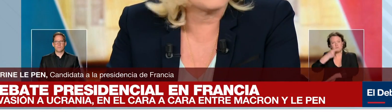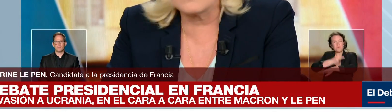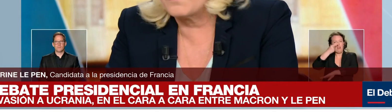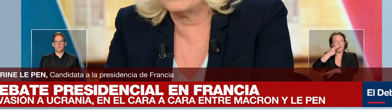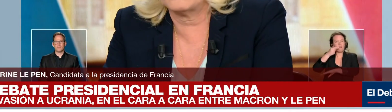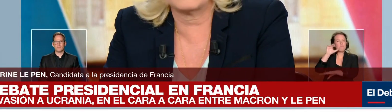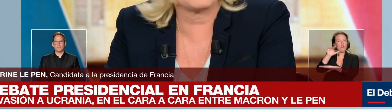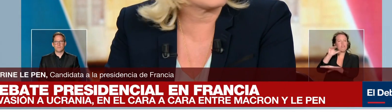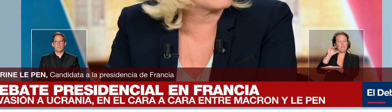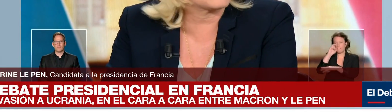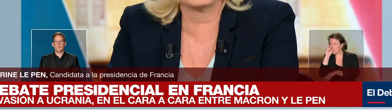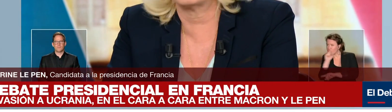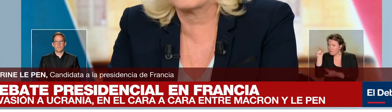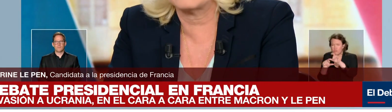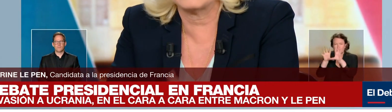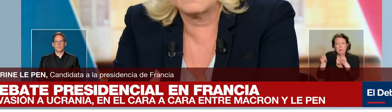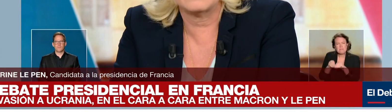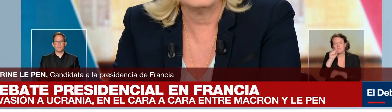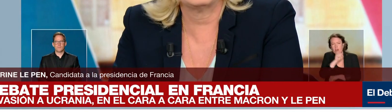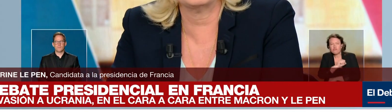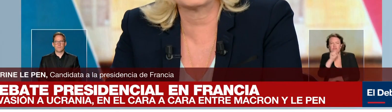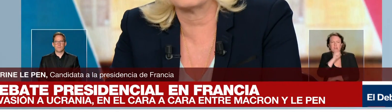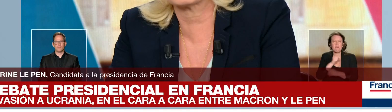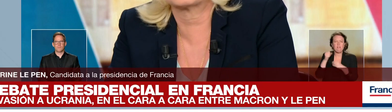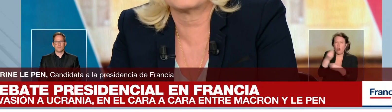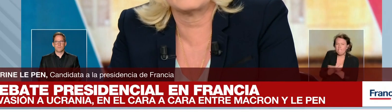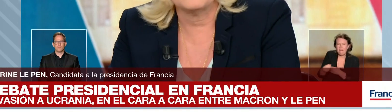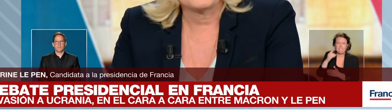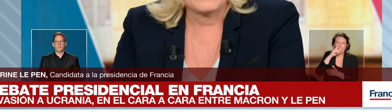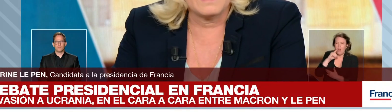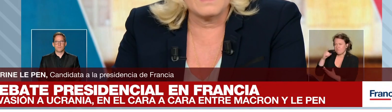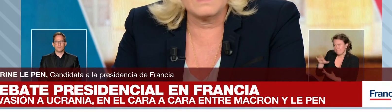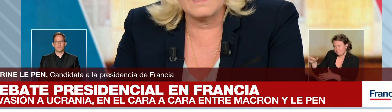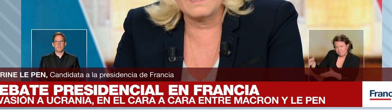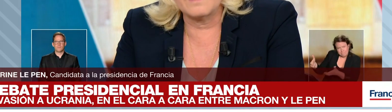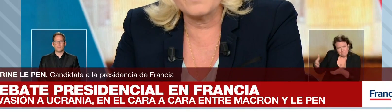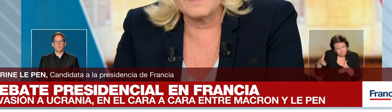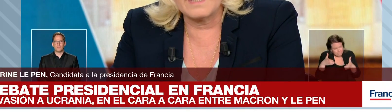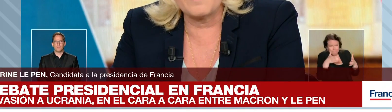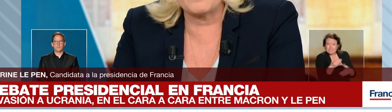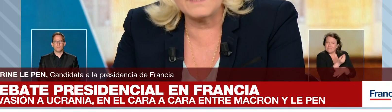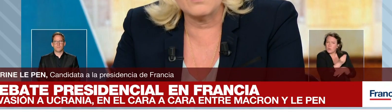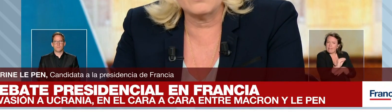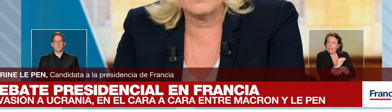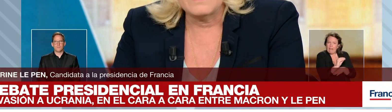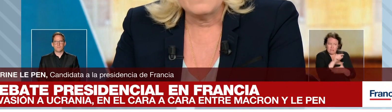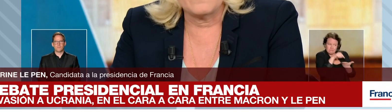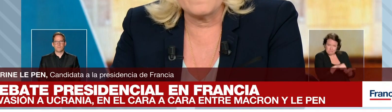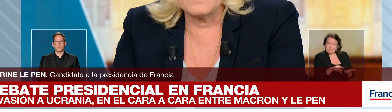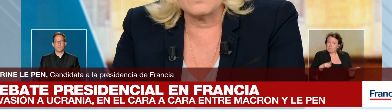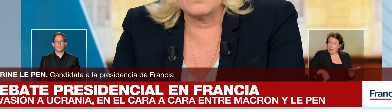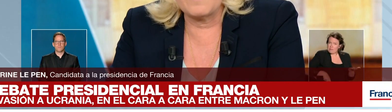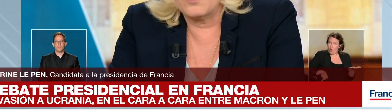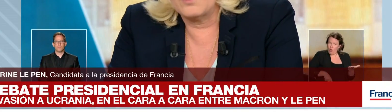para traer algunos refugiados, mujeres, niños, ancianos ucranianos y ponerlos en un lugar seguro en